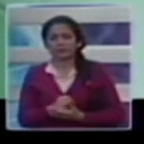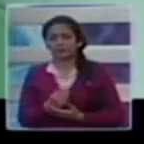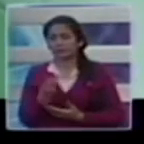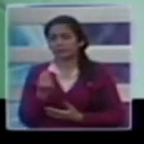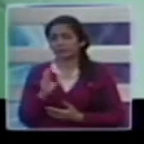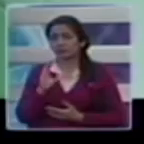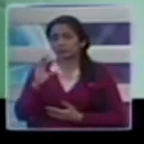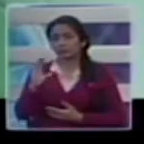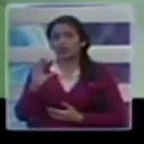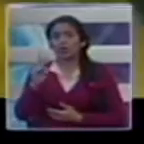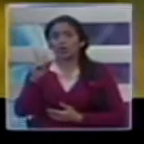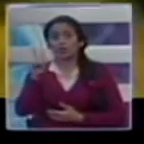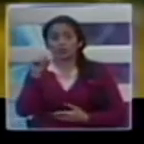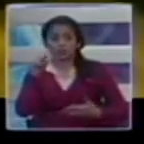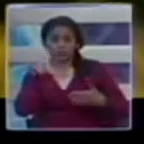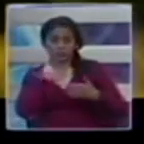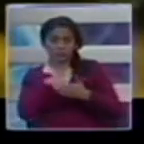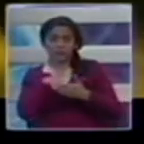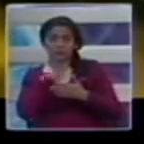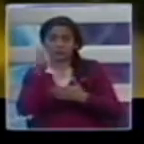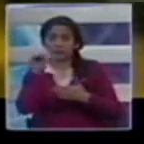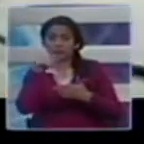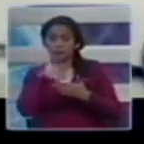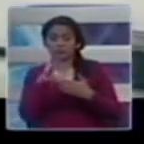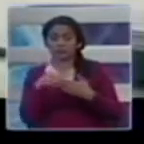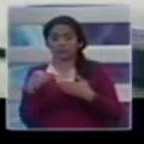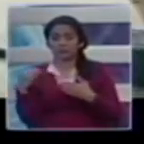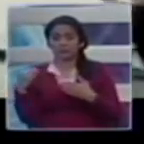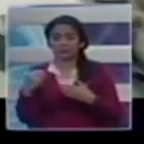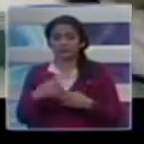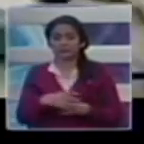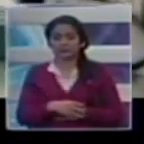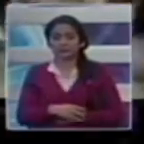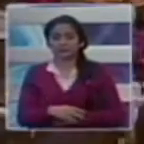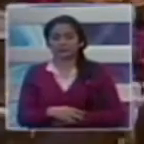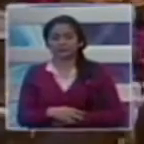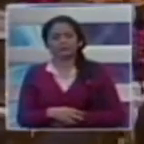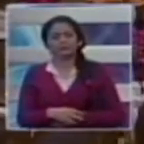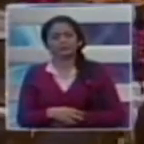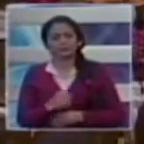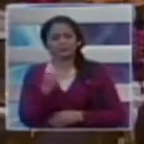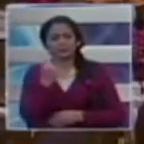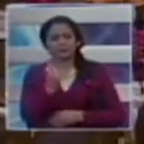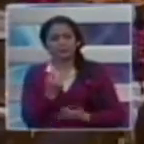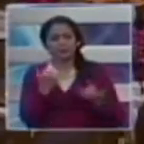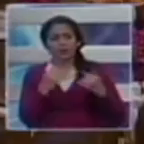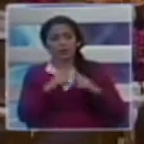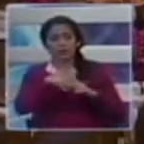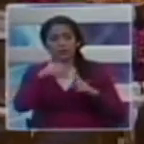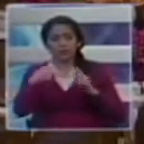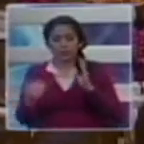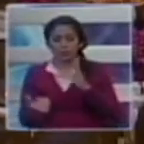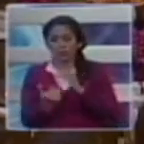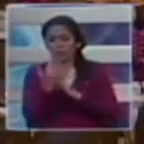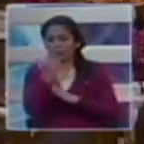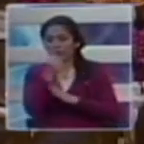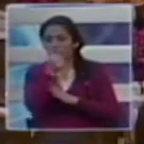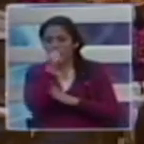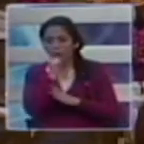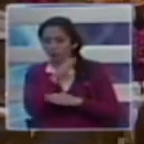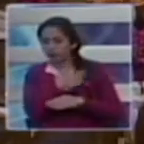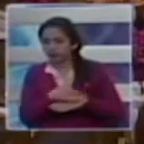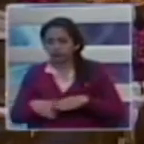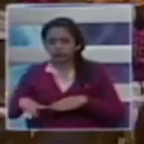invertido $2,000. Sí, ok. ¿Y quizás por sus bajos costos este sistema beneficia de alguna manera a